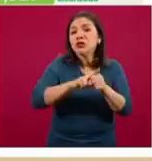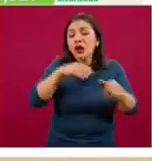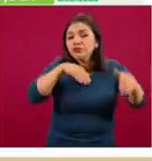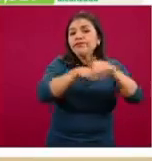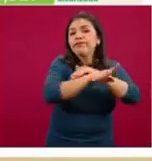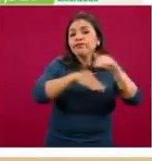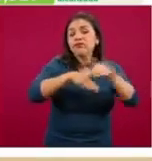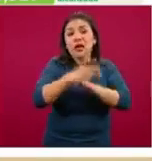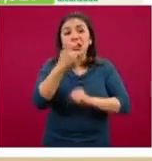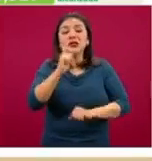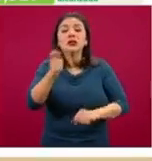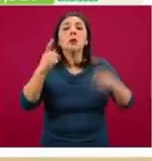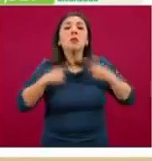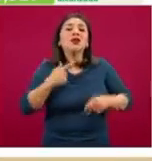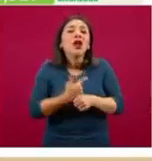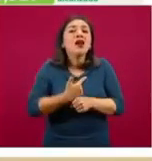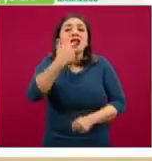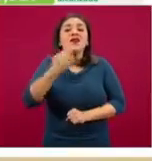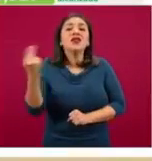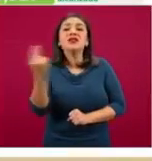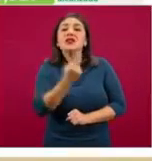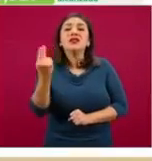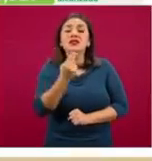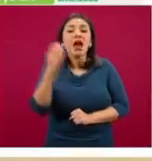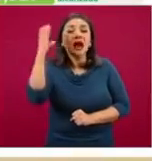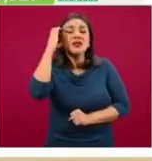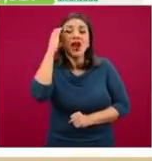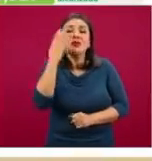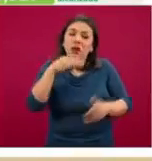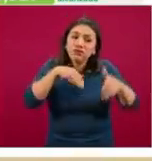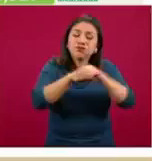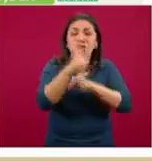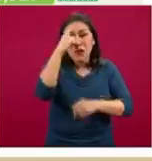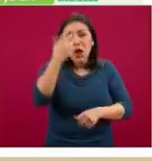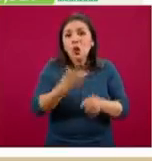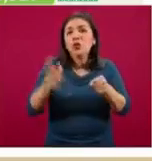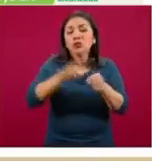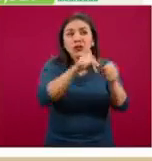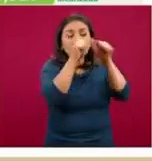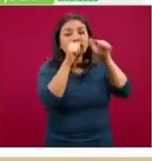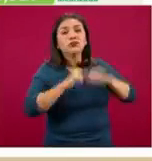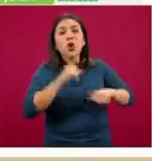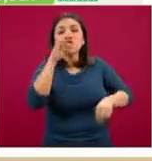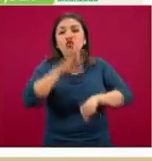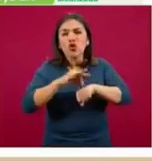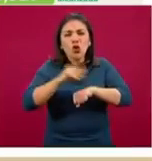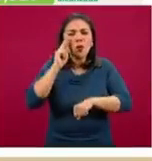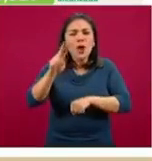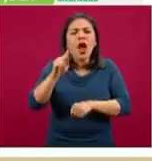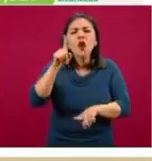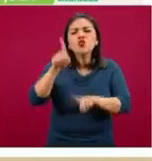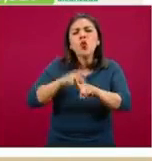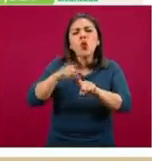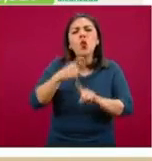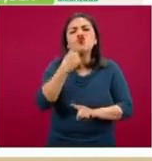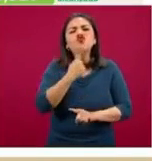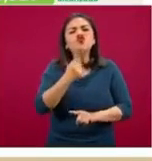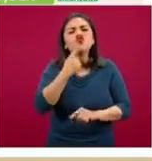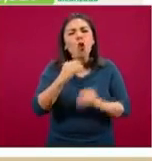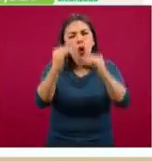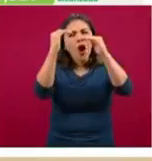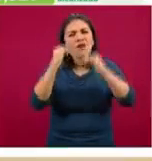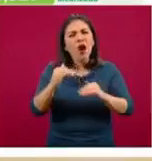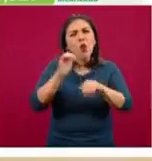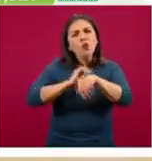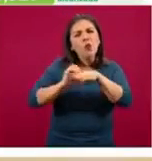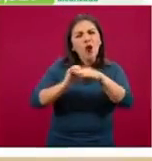casos graves que demandan camas generales, lo vemos en la línea de color rojo debajo de la línea